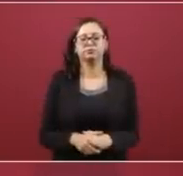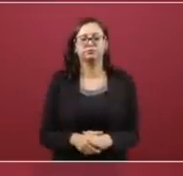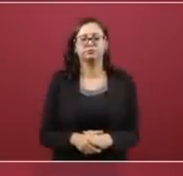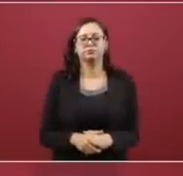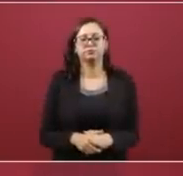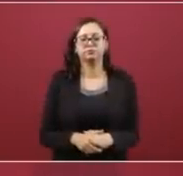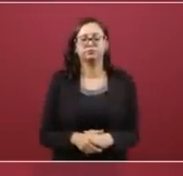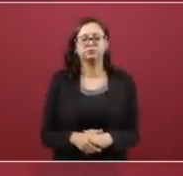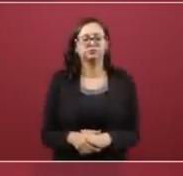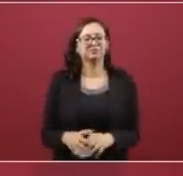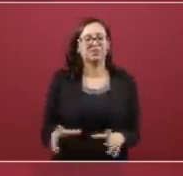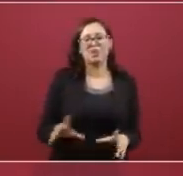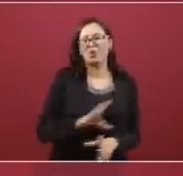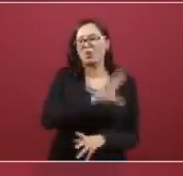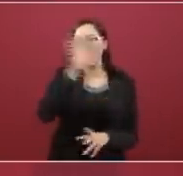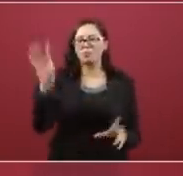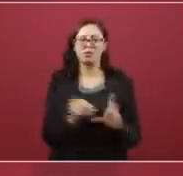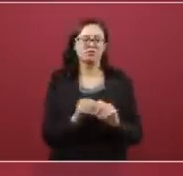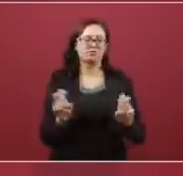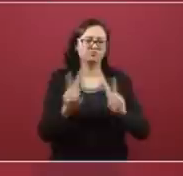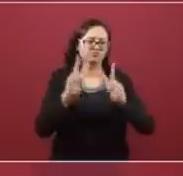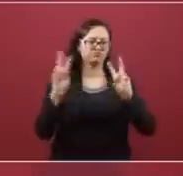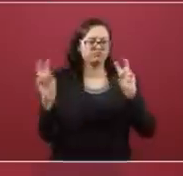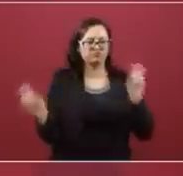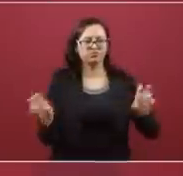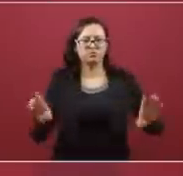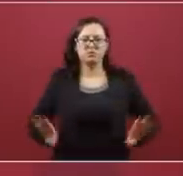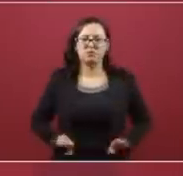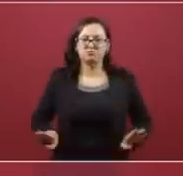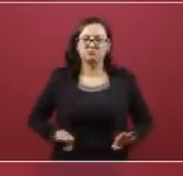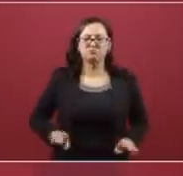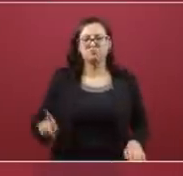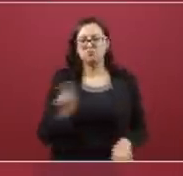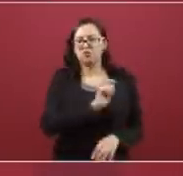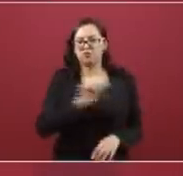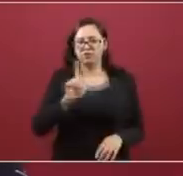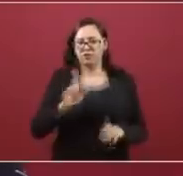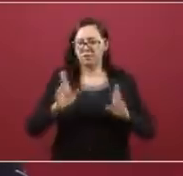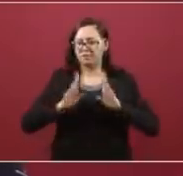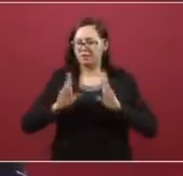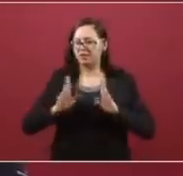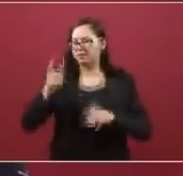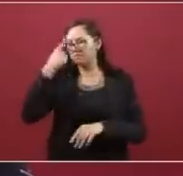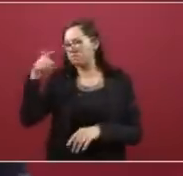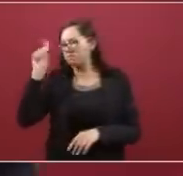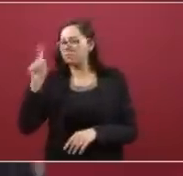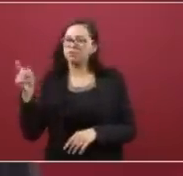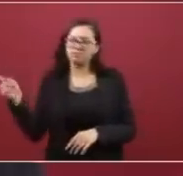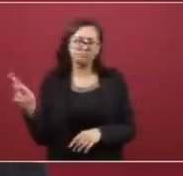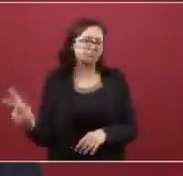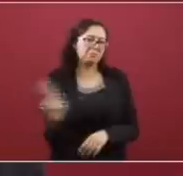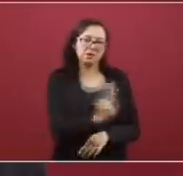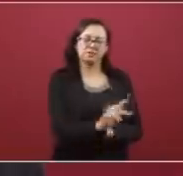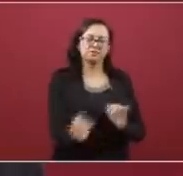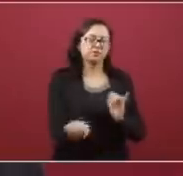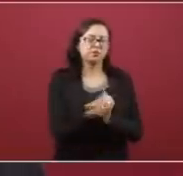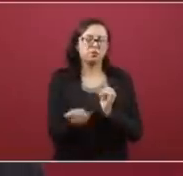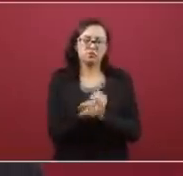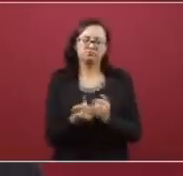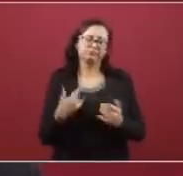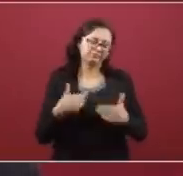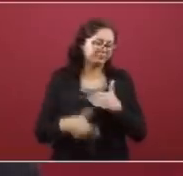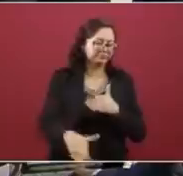todo el profesionalismo que se tiene en el ejército y en la marina. Entonces estamos trabajando en